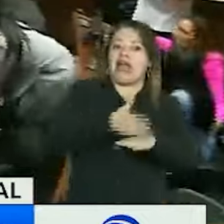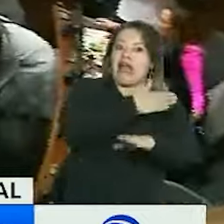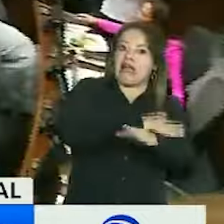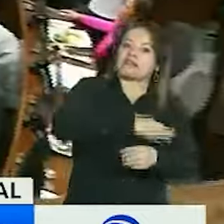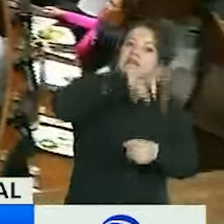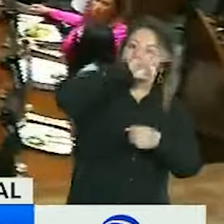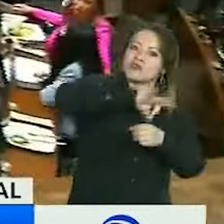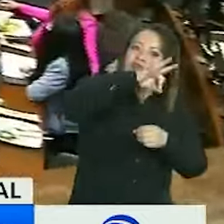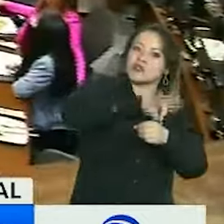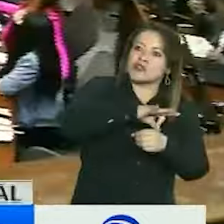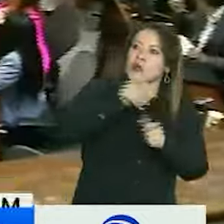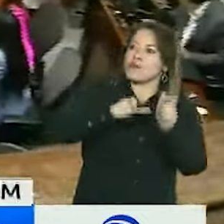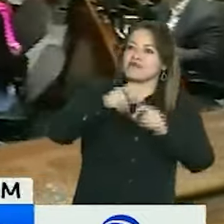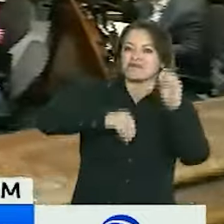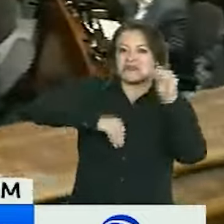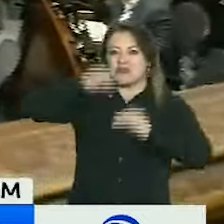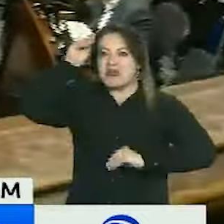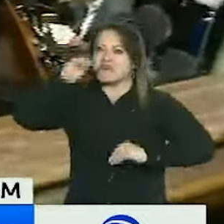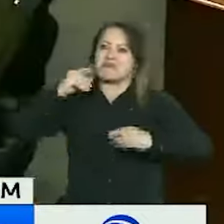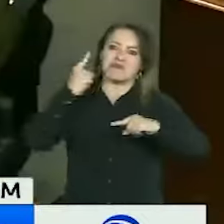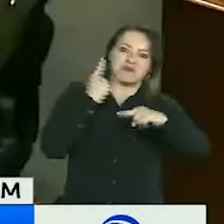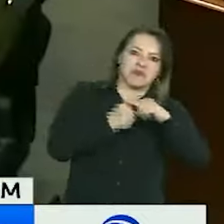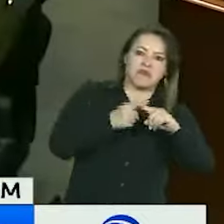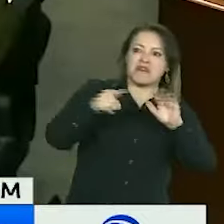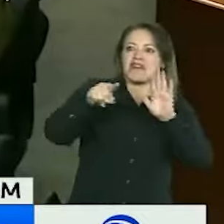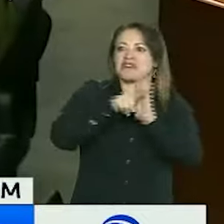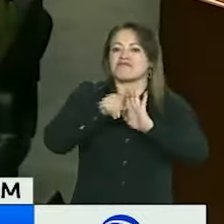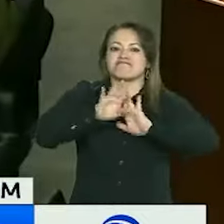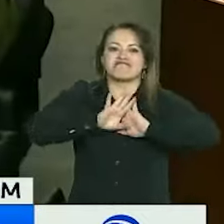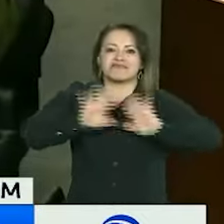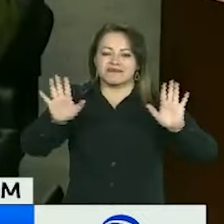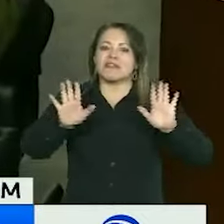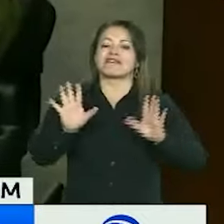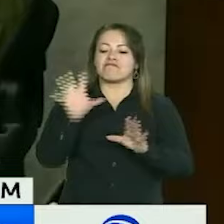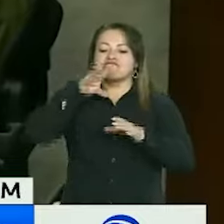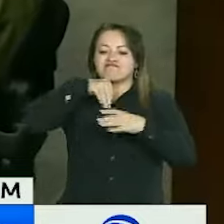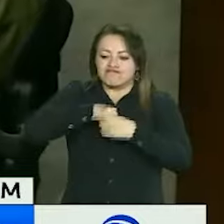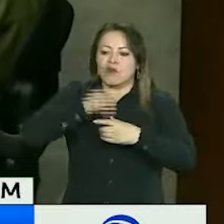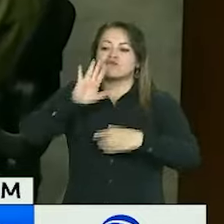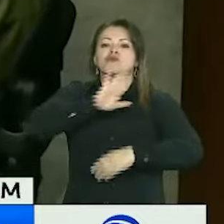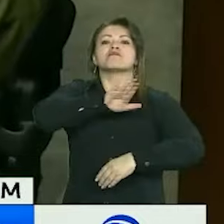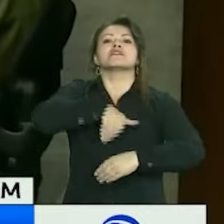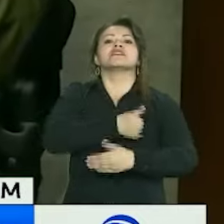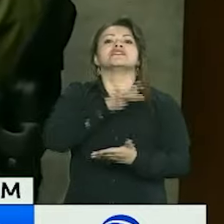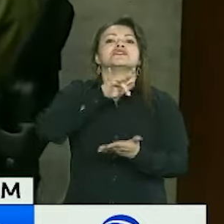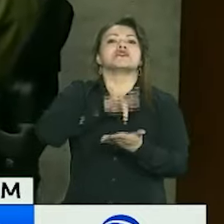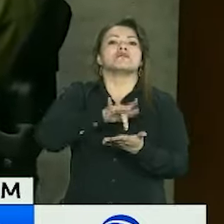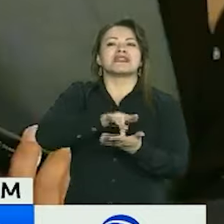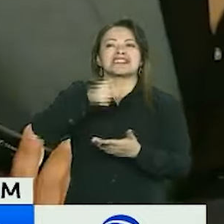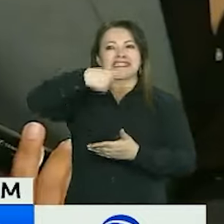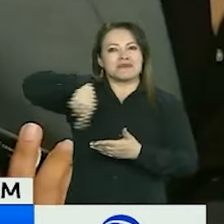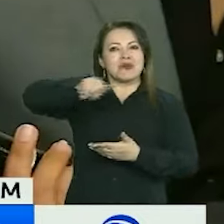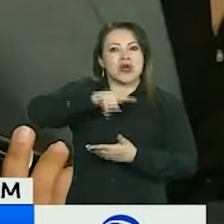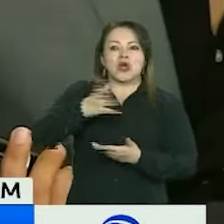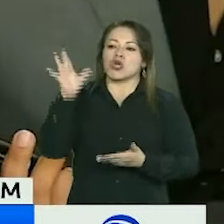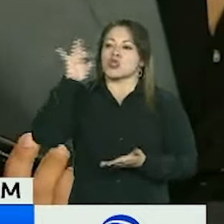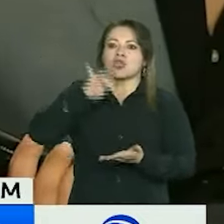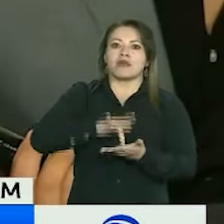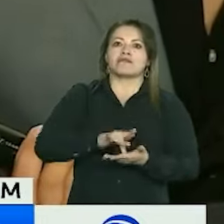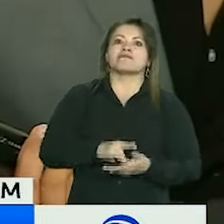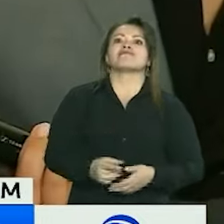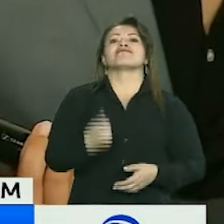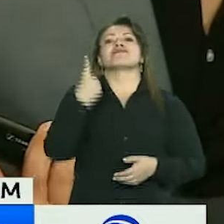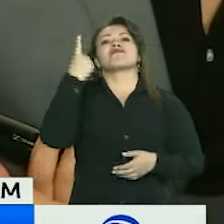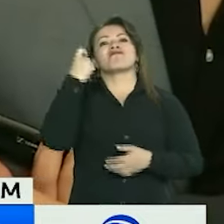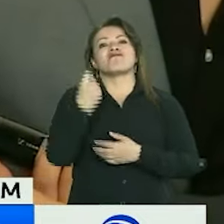de la reforma pensional. Pese a la presencia del titular de la cartera del Interior, los senadores no llegaron al recinto. Todavía faltan